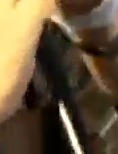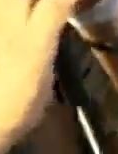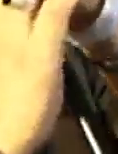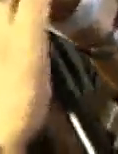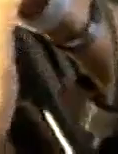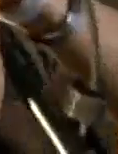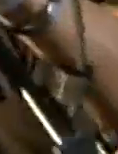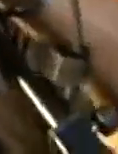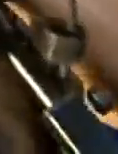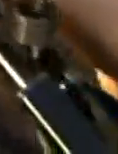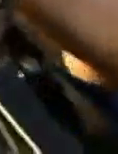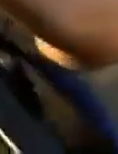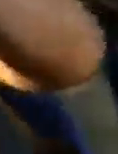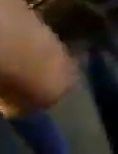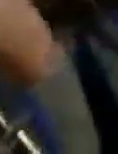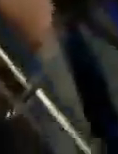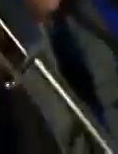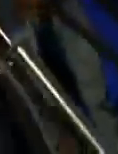a